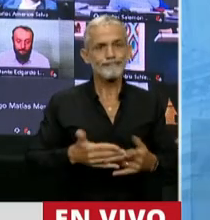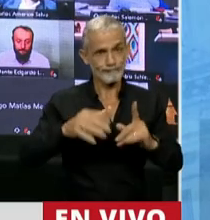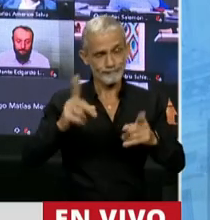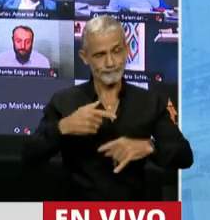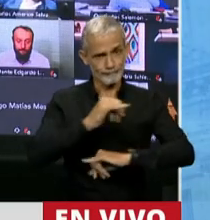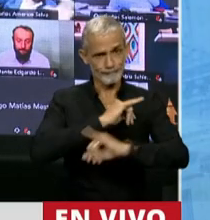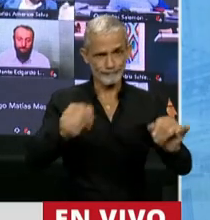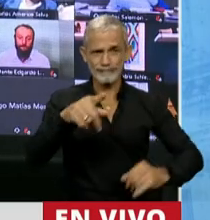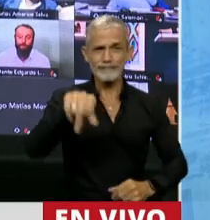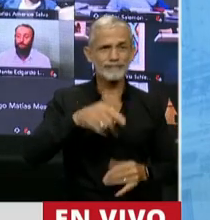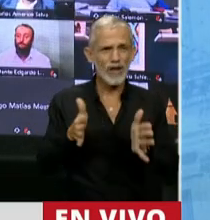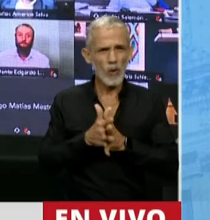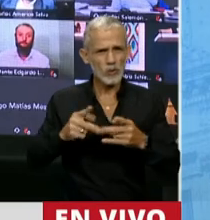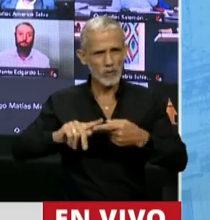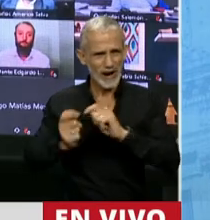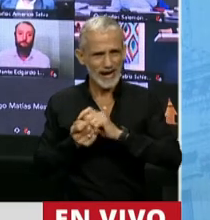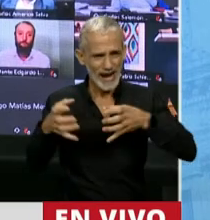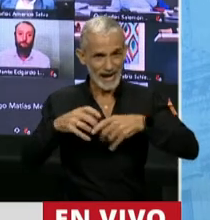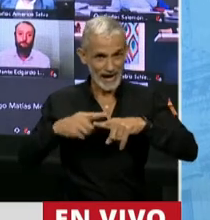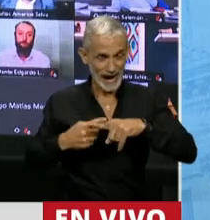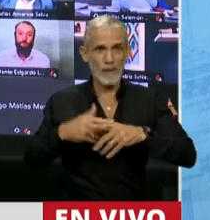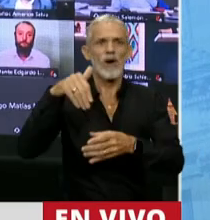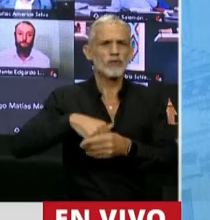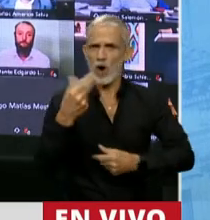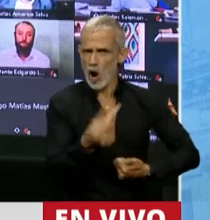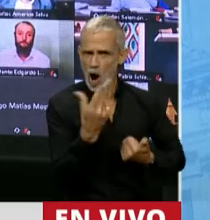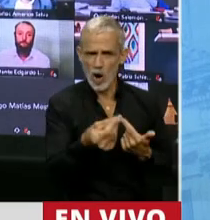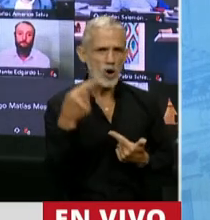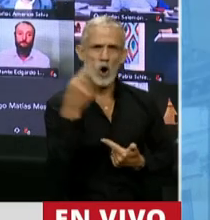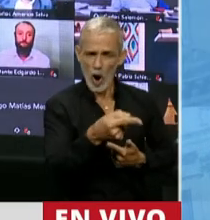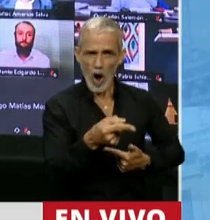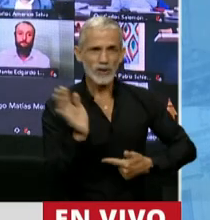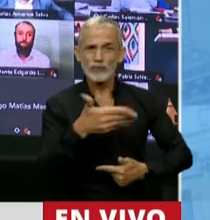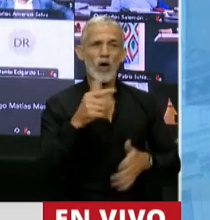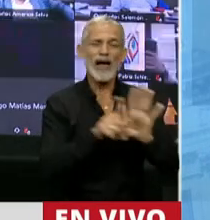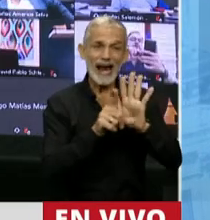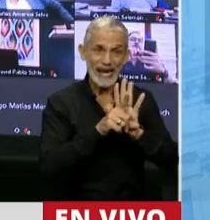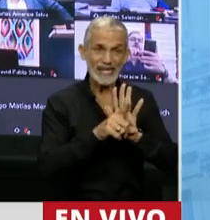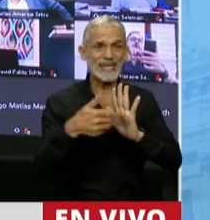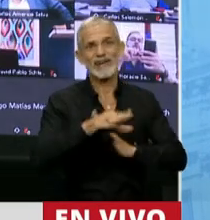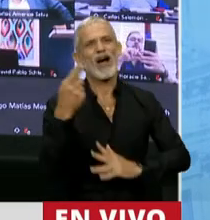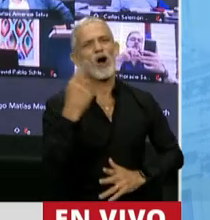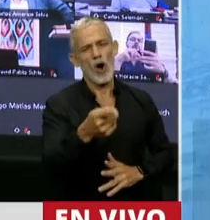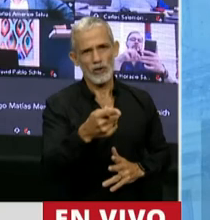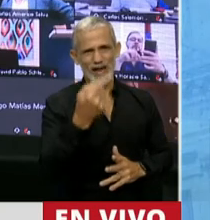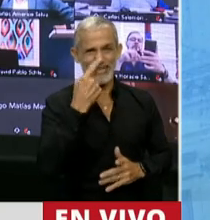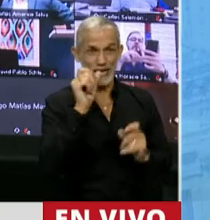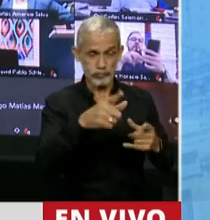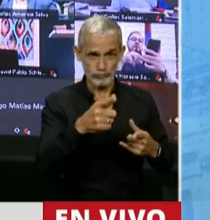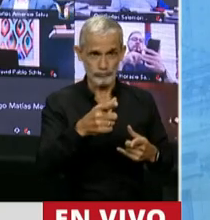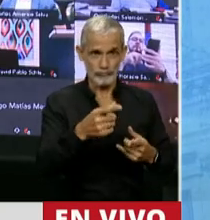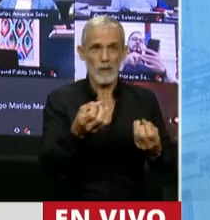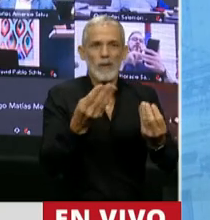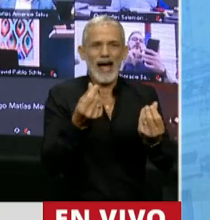decirle que desde Juntos por el Cambio seguiremos votando en contra de todas aquellas leyes que vayan contra los intereses genuinos de